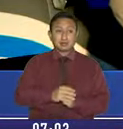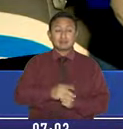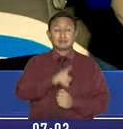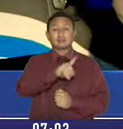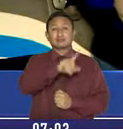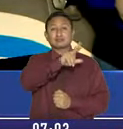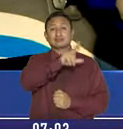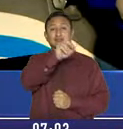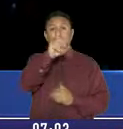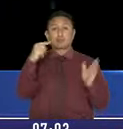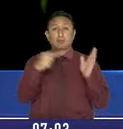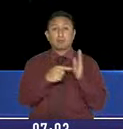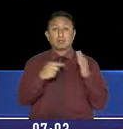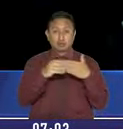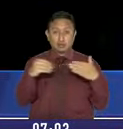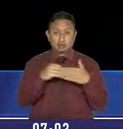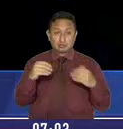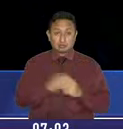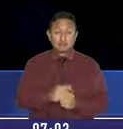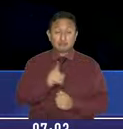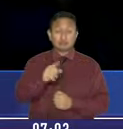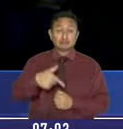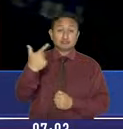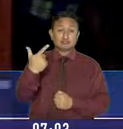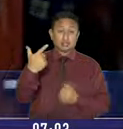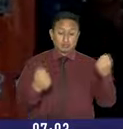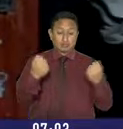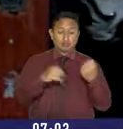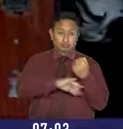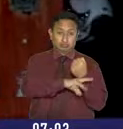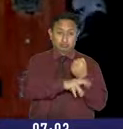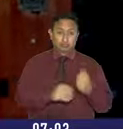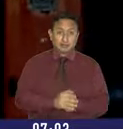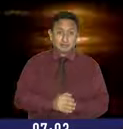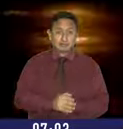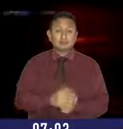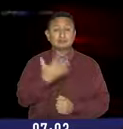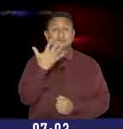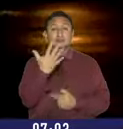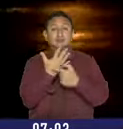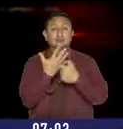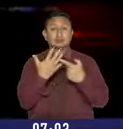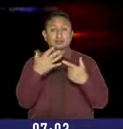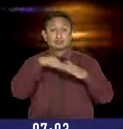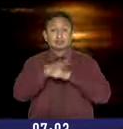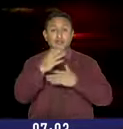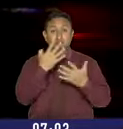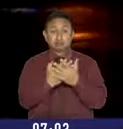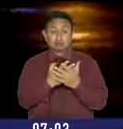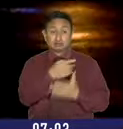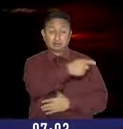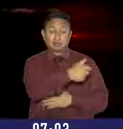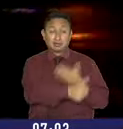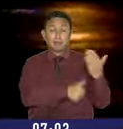de fuego y un vehículo robado. Los mismos fueron detenidos en el parqueadero del Ministerio de Defensa. Tienen que